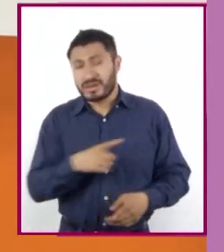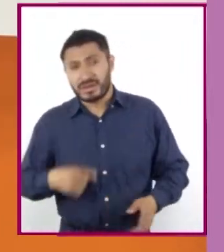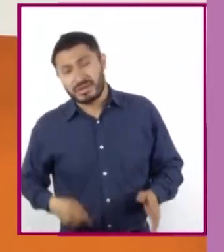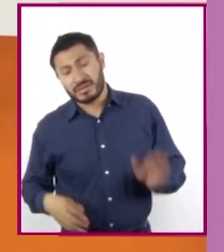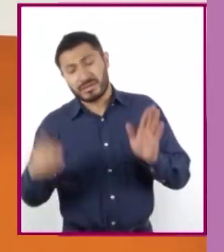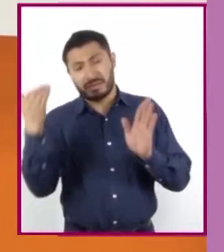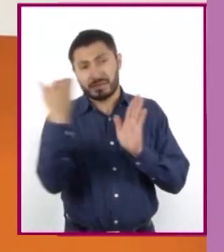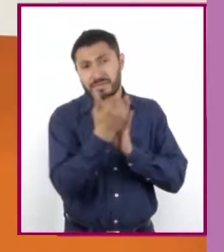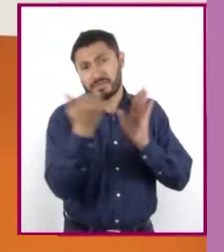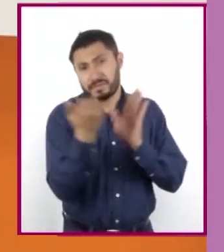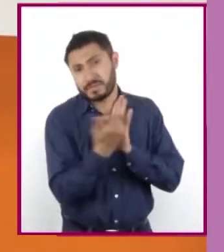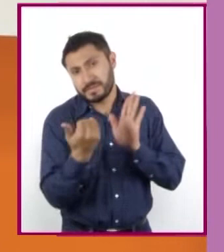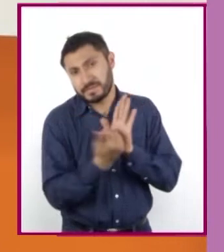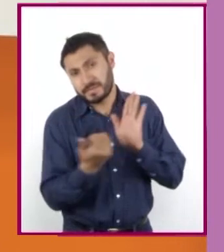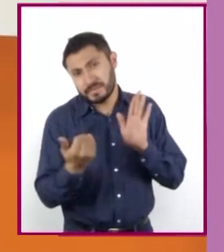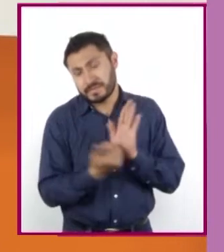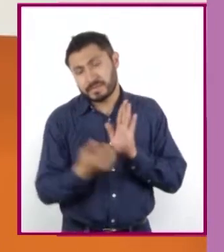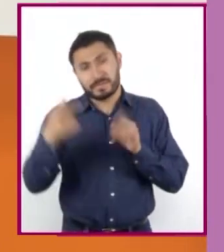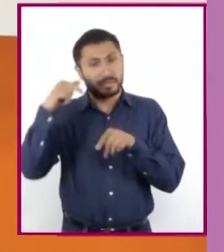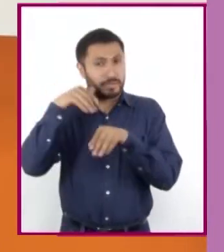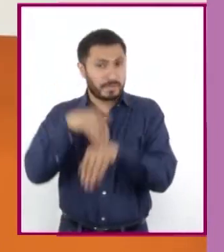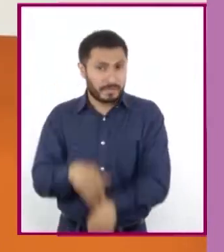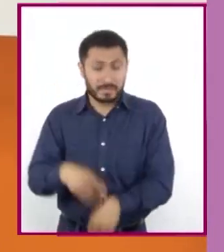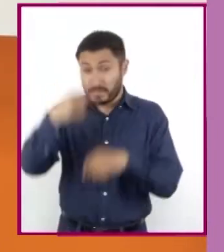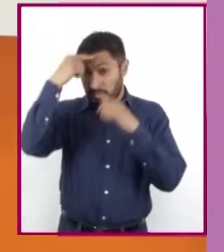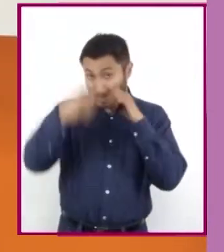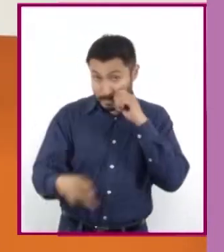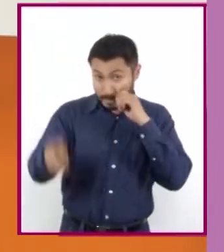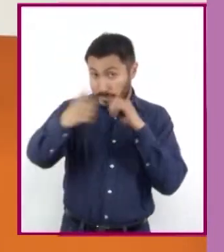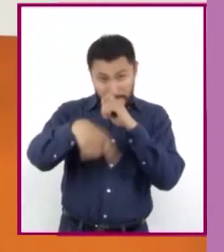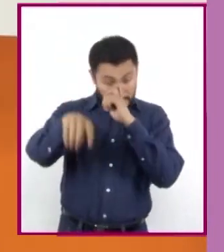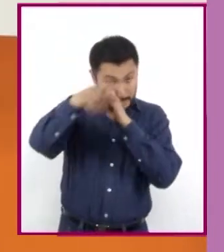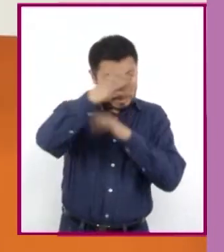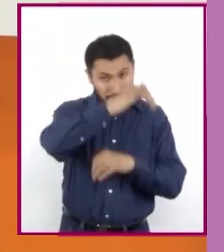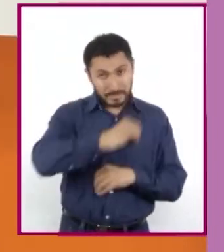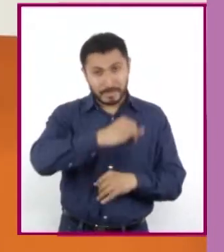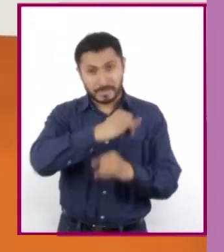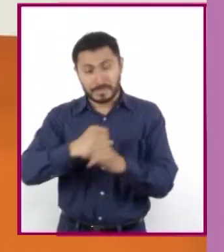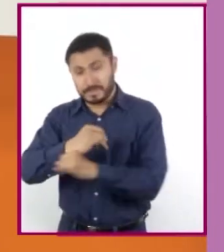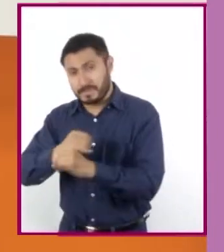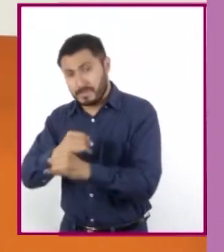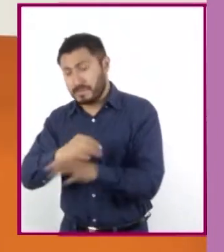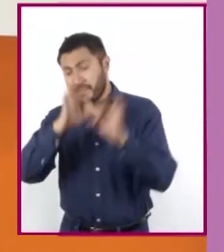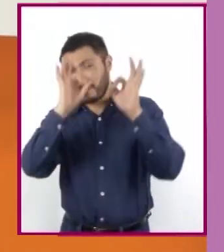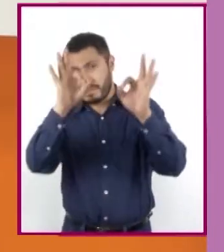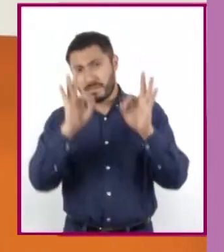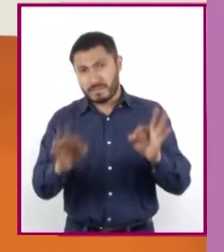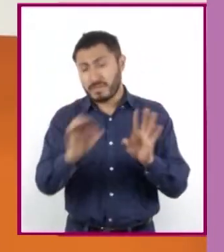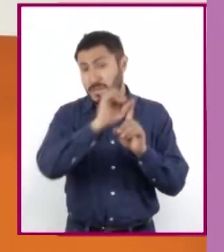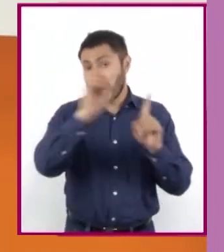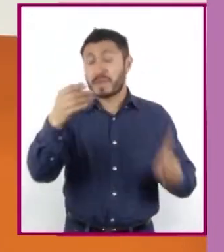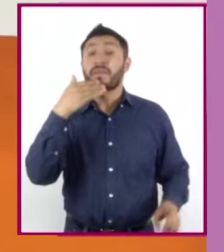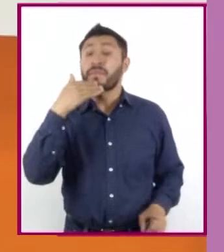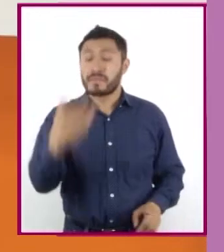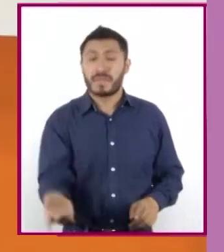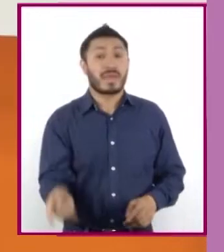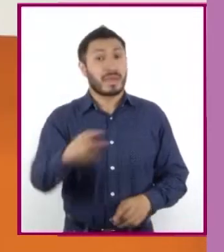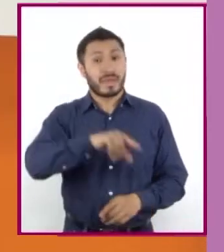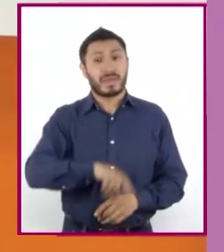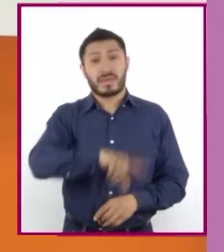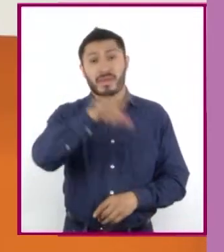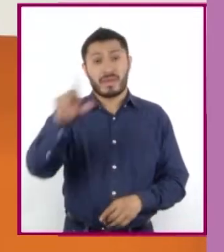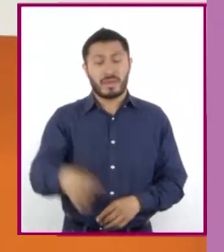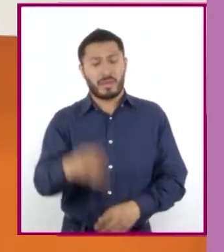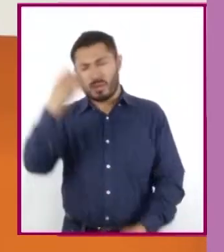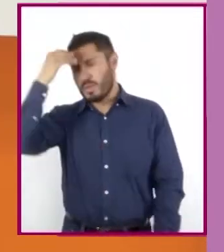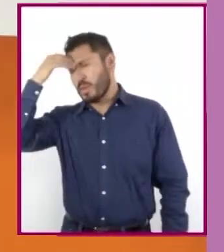de pasos que les guiarán a elaborar una investigación de manera precisa y ordenada, y puedan profundizar